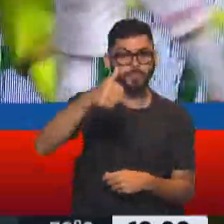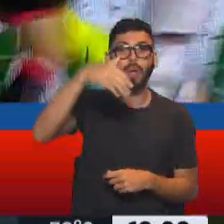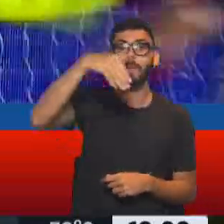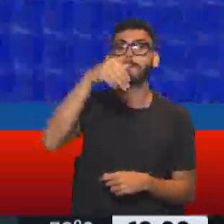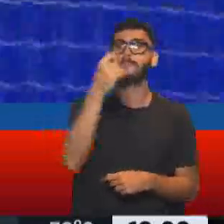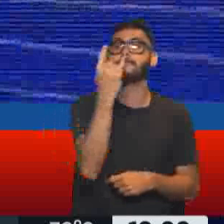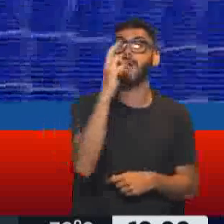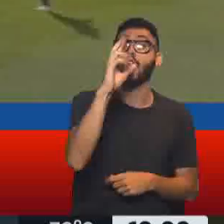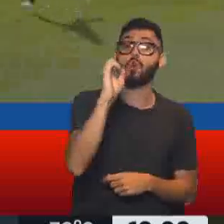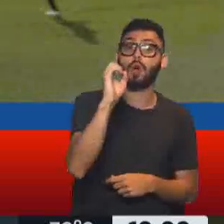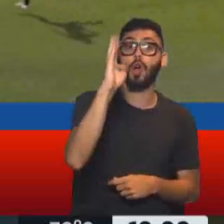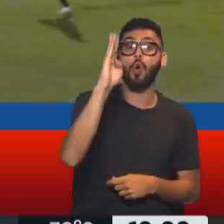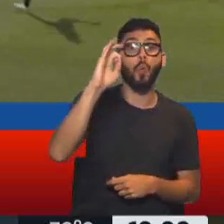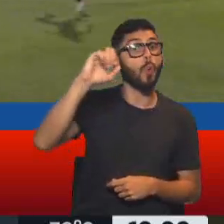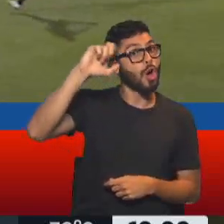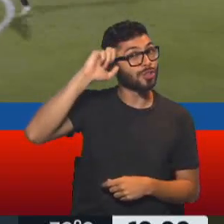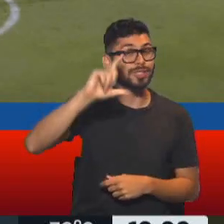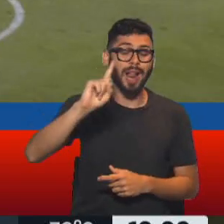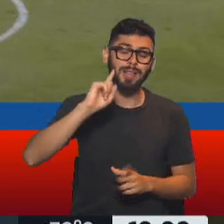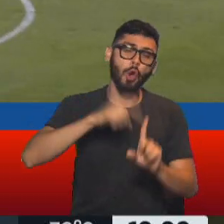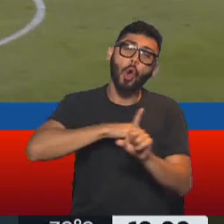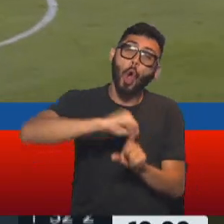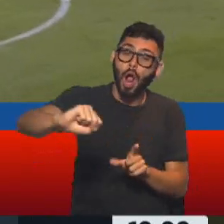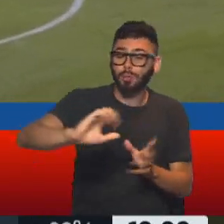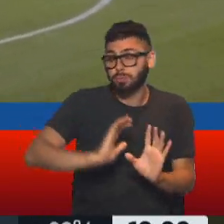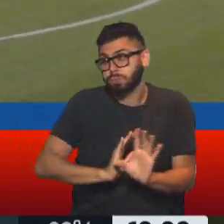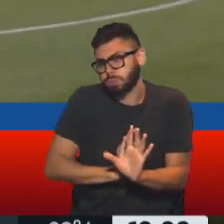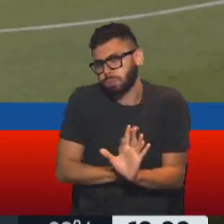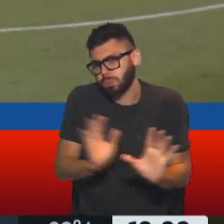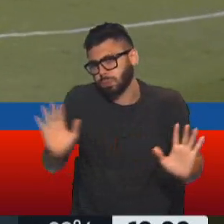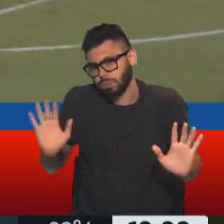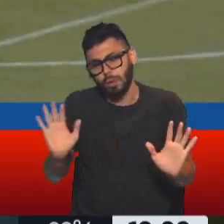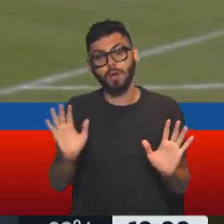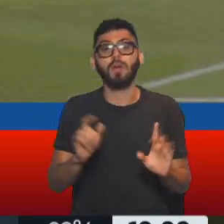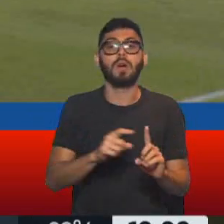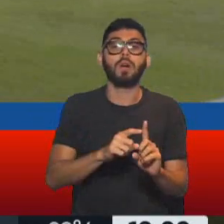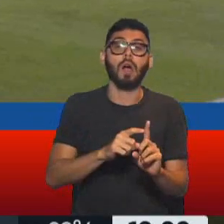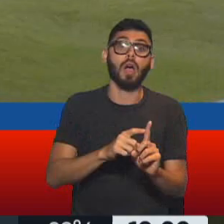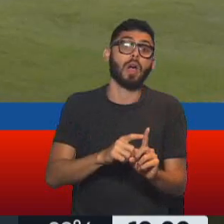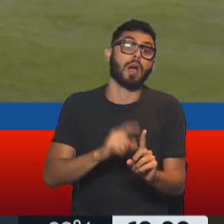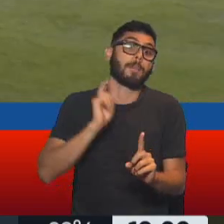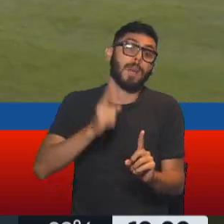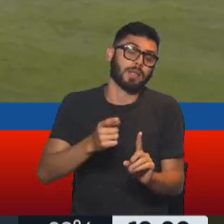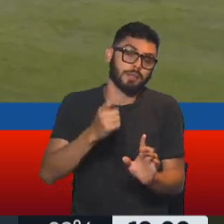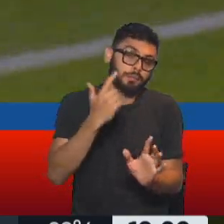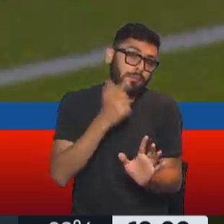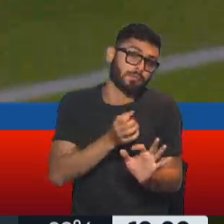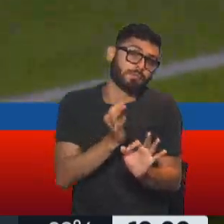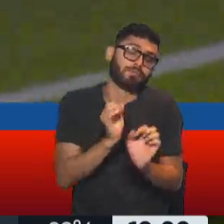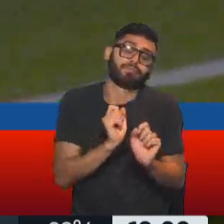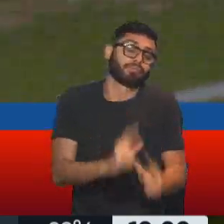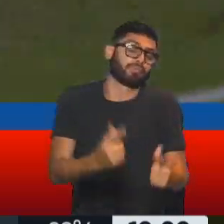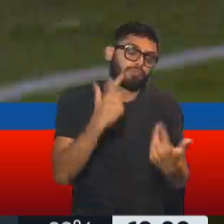Mauro Boselli. ¡Qué goleador, por Dios! Y volvió con su especialidad, los goles.